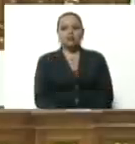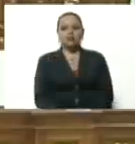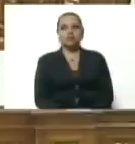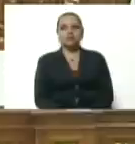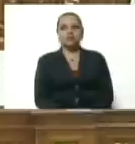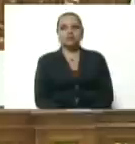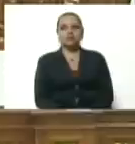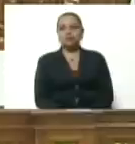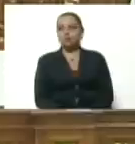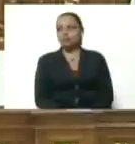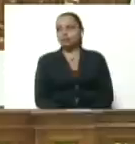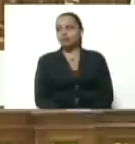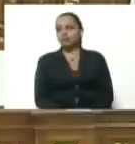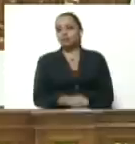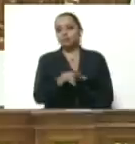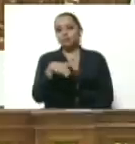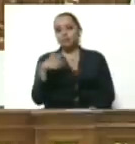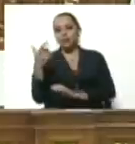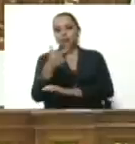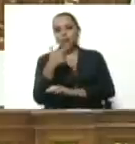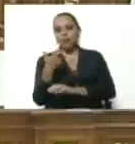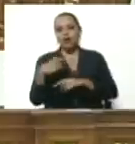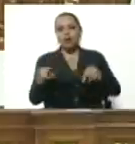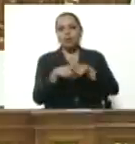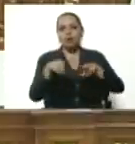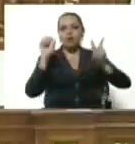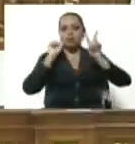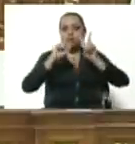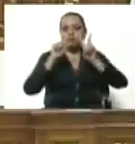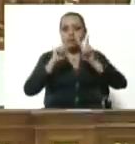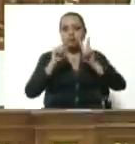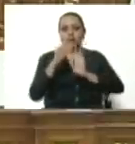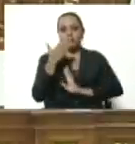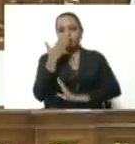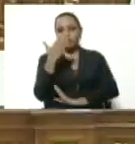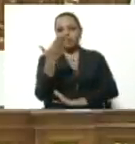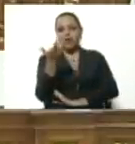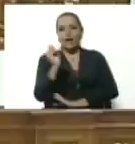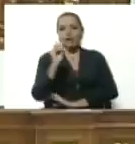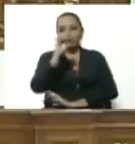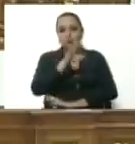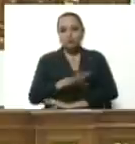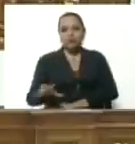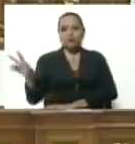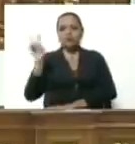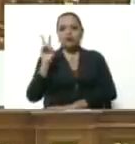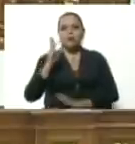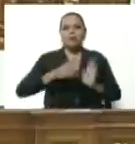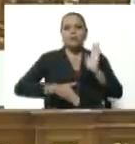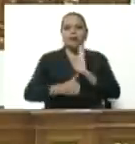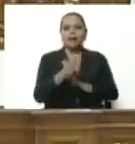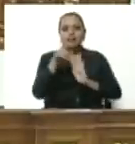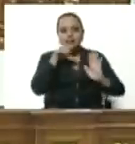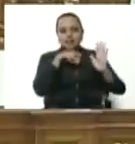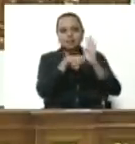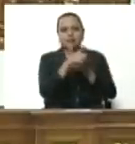Los vamos a buscar. Esos compañeros de Somos Venezuela con Mervin ahí al frente que están por toda Venezuela, van y se meten